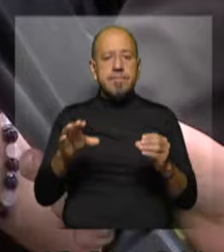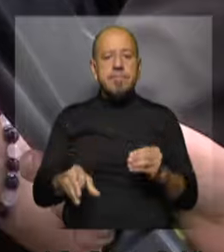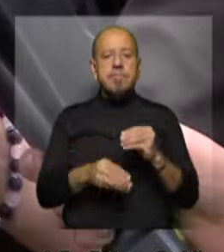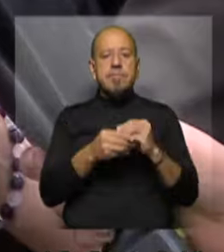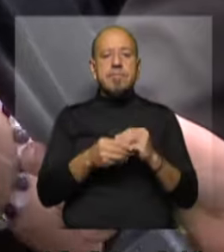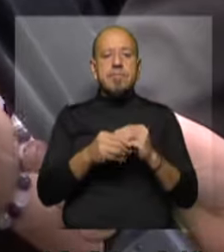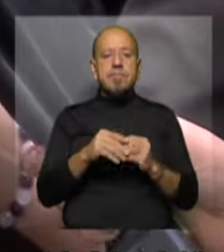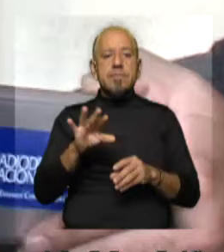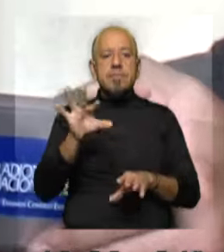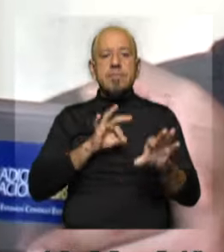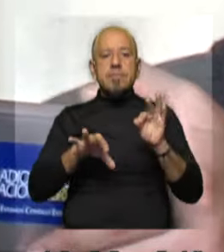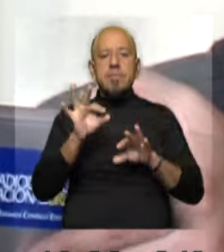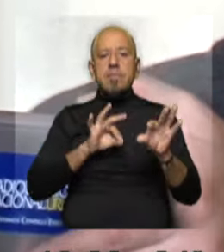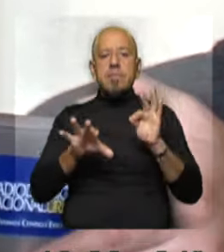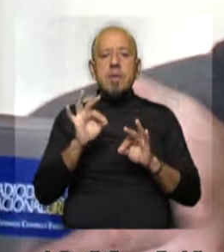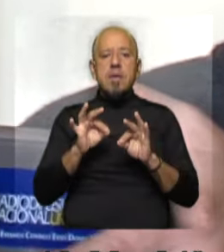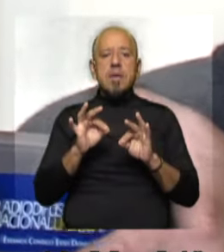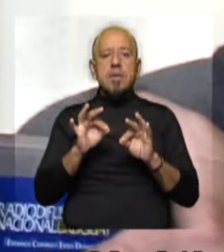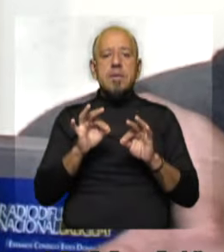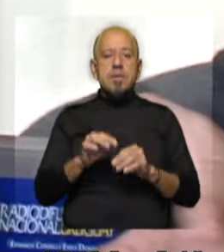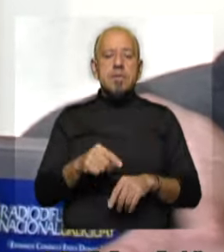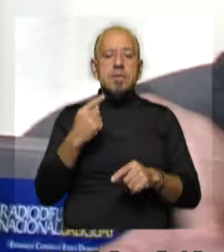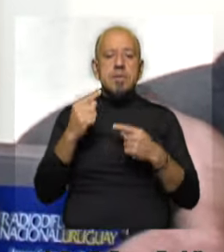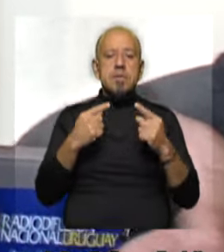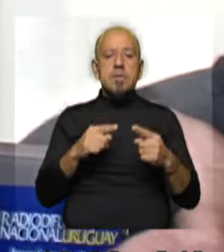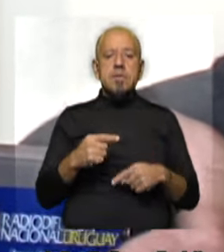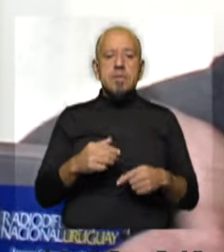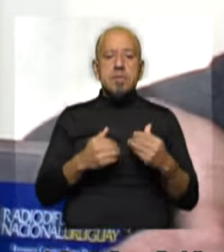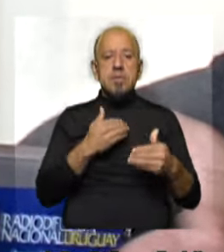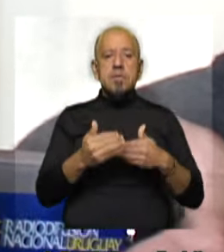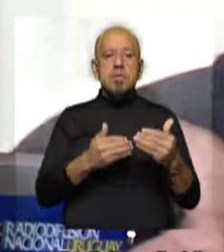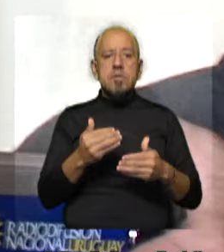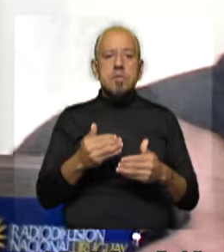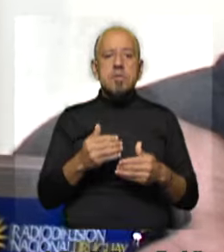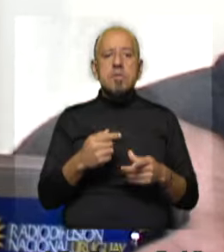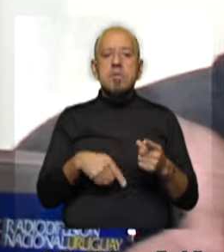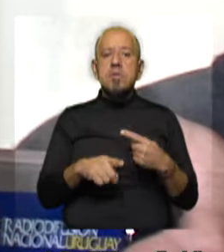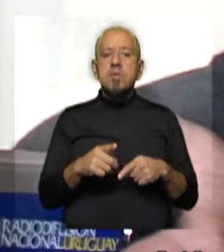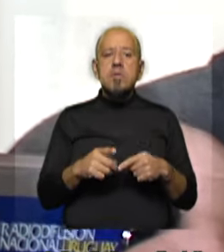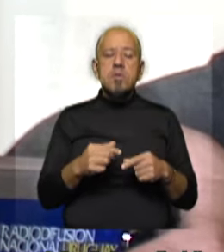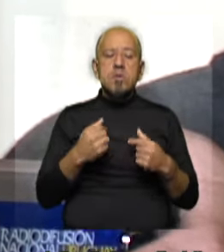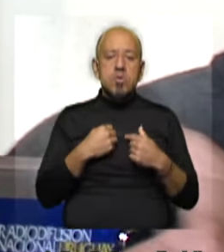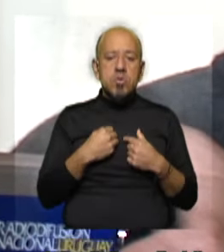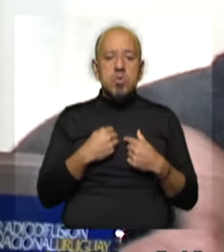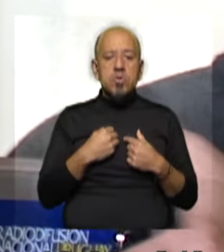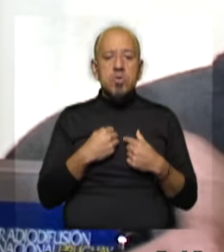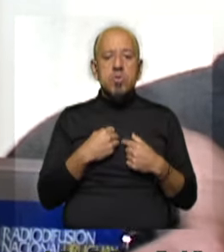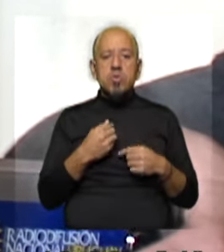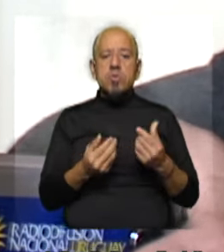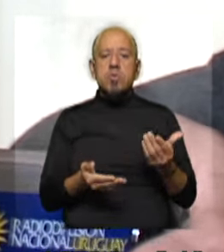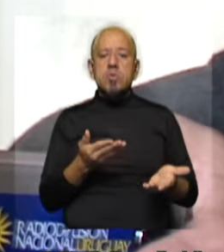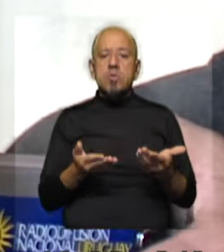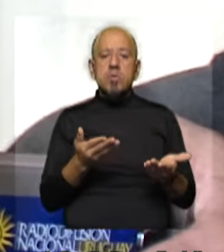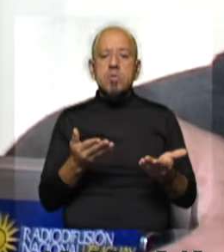al sorteo y al distinto proceso, la mayor cantidad de gente. Entonces nosotros evaluando en el